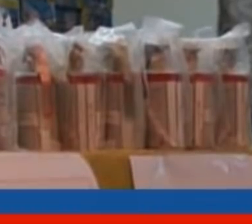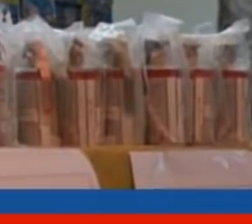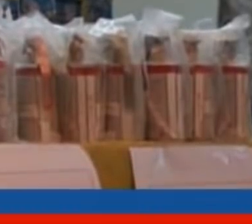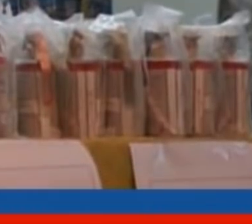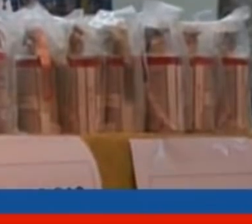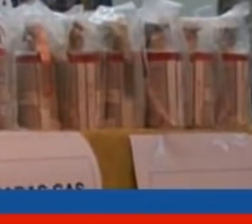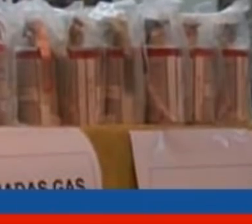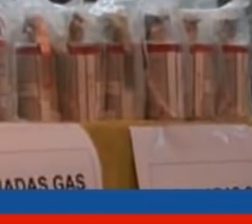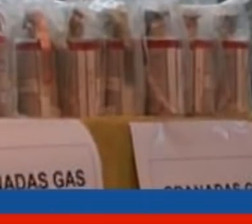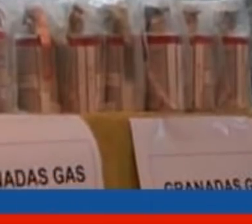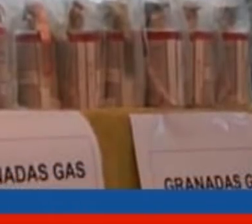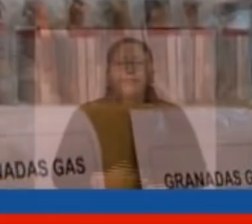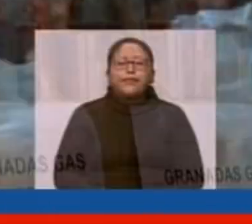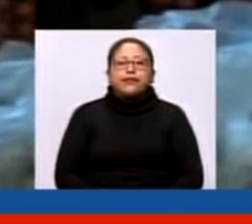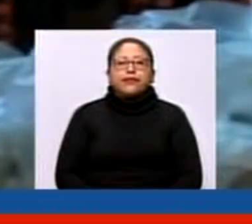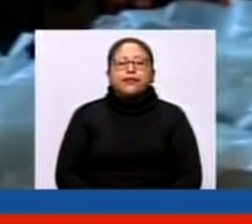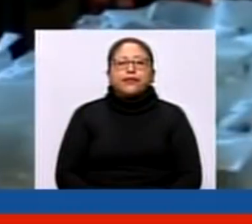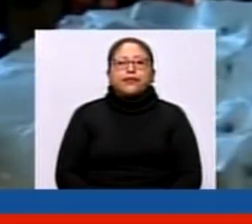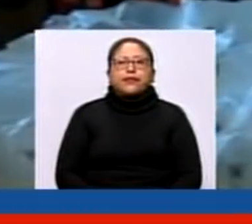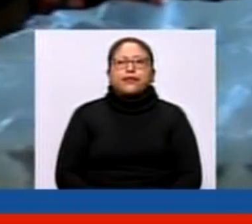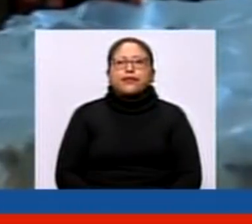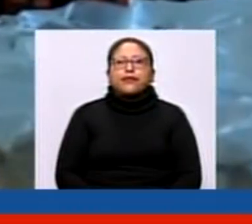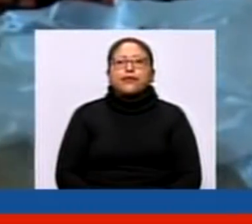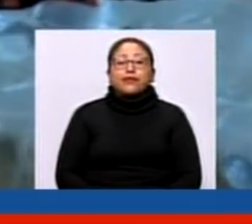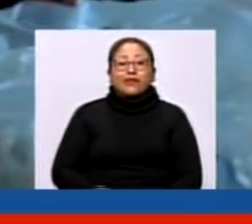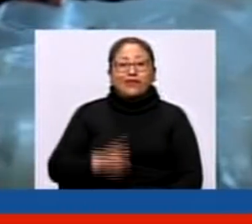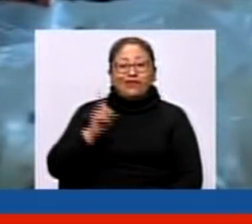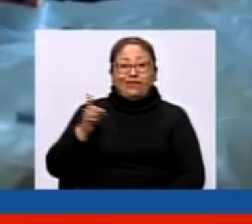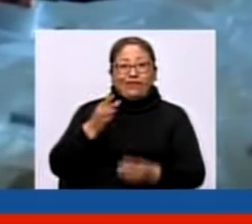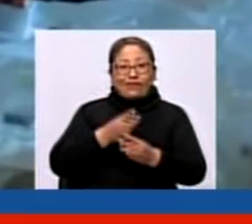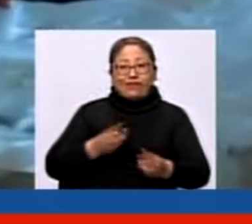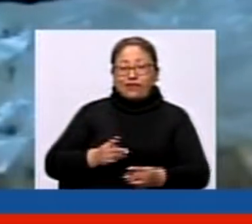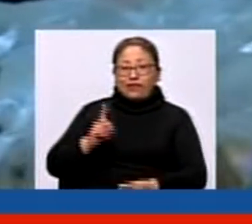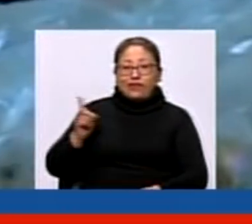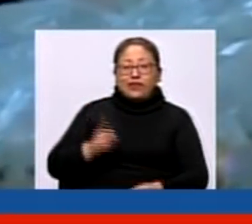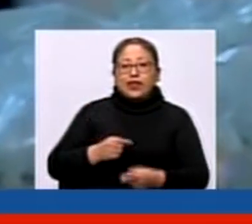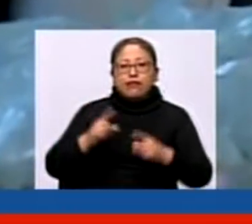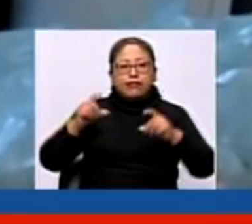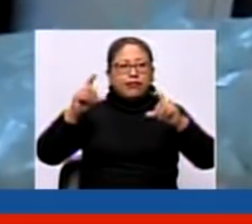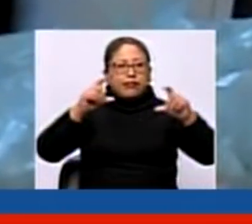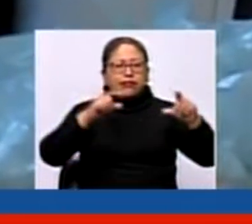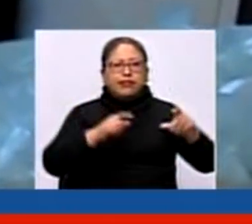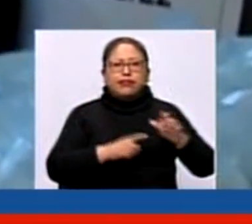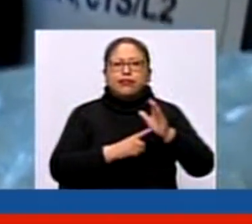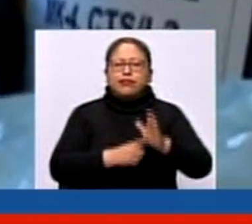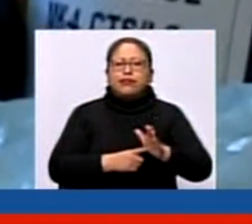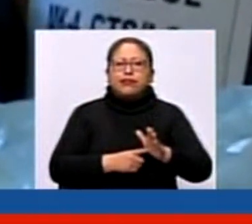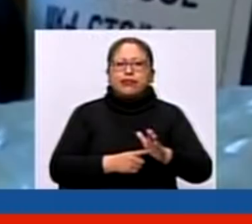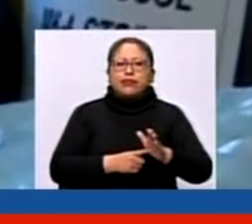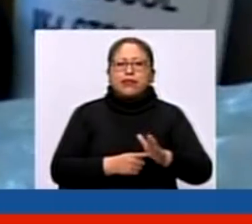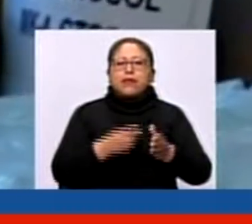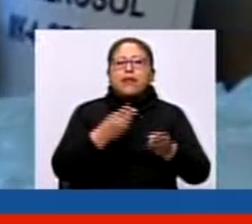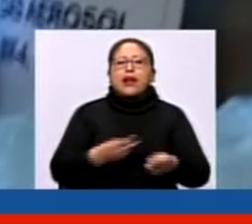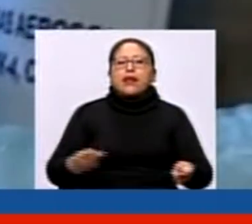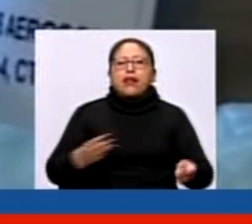que encabezó el ministro de Gobierno de Bolivia, Eduardo del Castillo. Enseguida vamos a escuchar lo que él decía, en donde